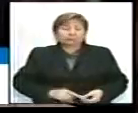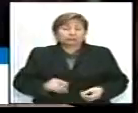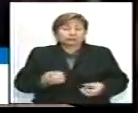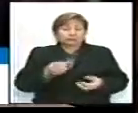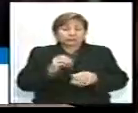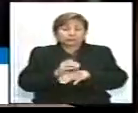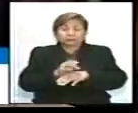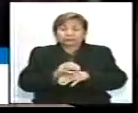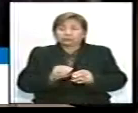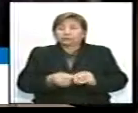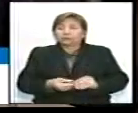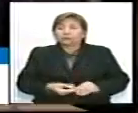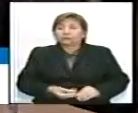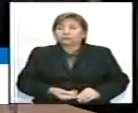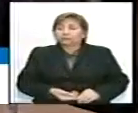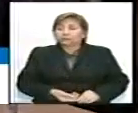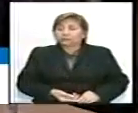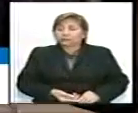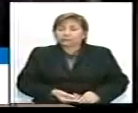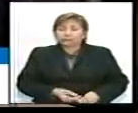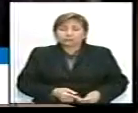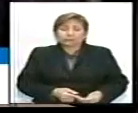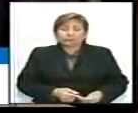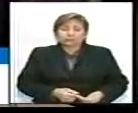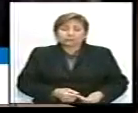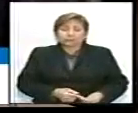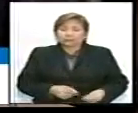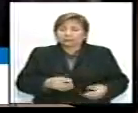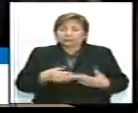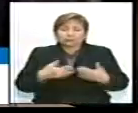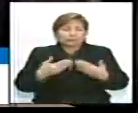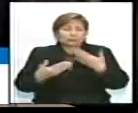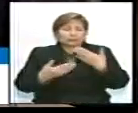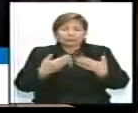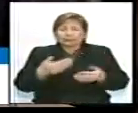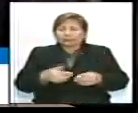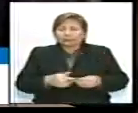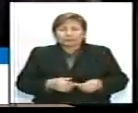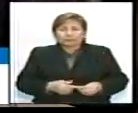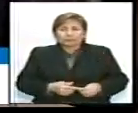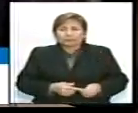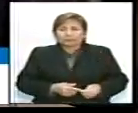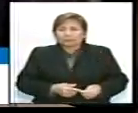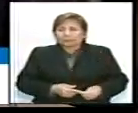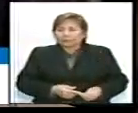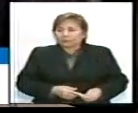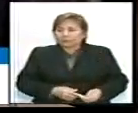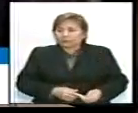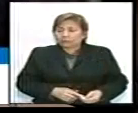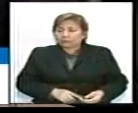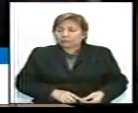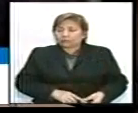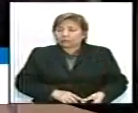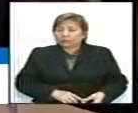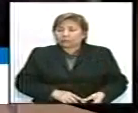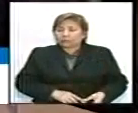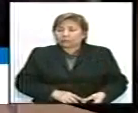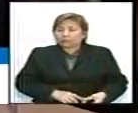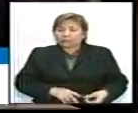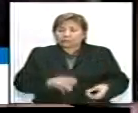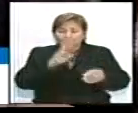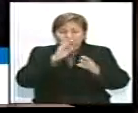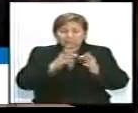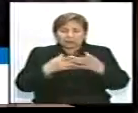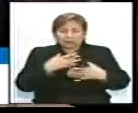los reconocimientos médicos legales. Es increíble, señor, y no puedo narrar el detalle por la reserva y por observar el respeto